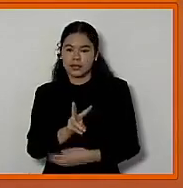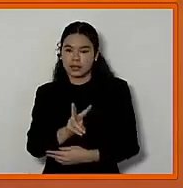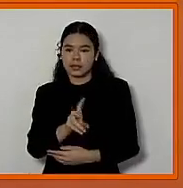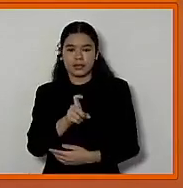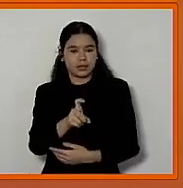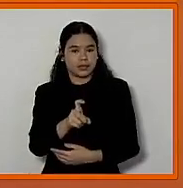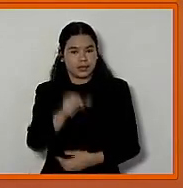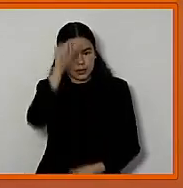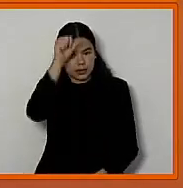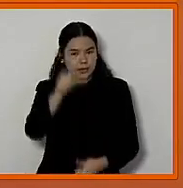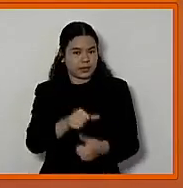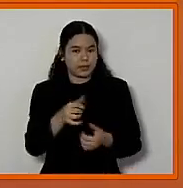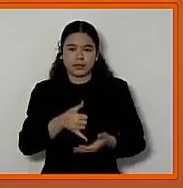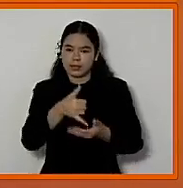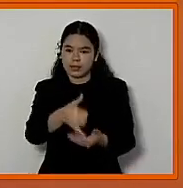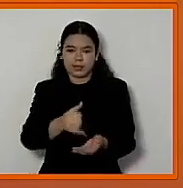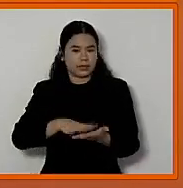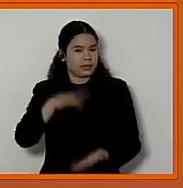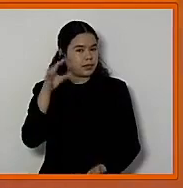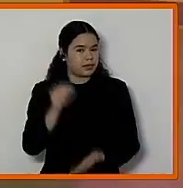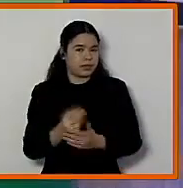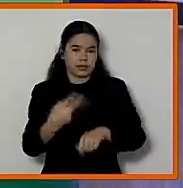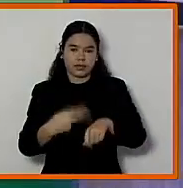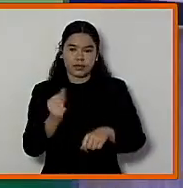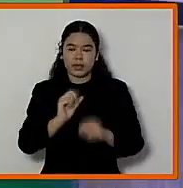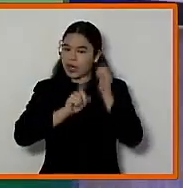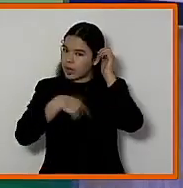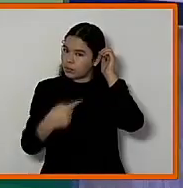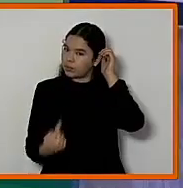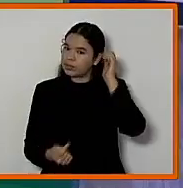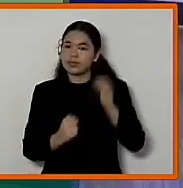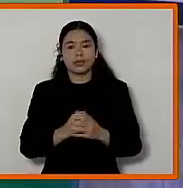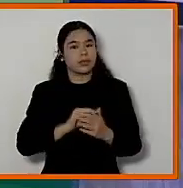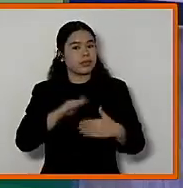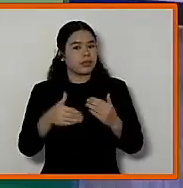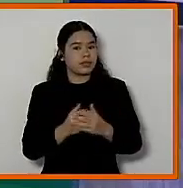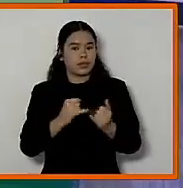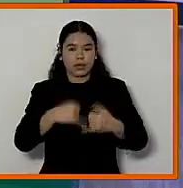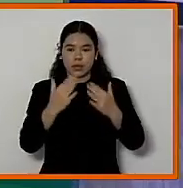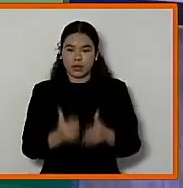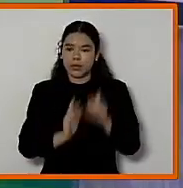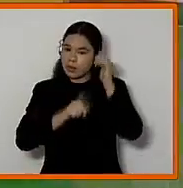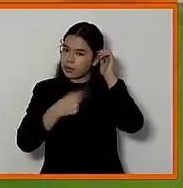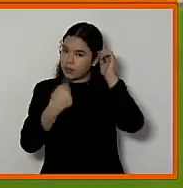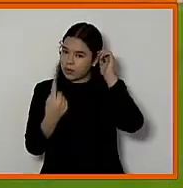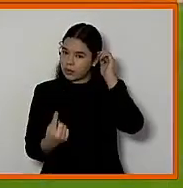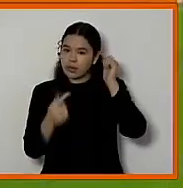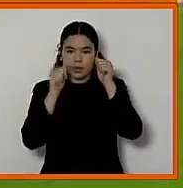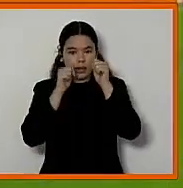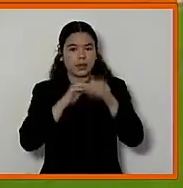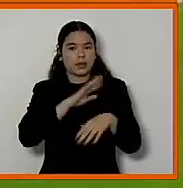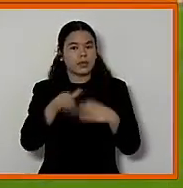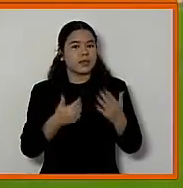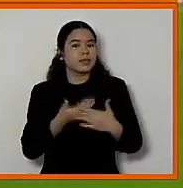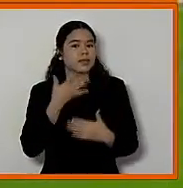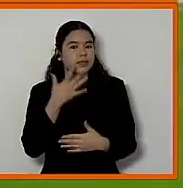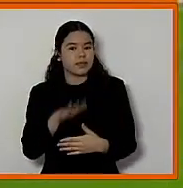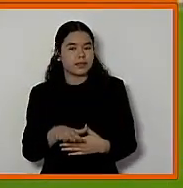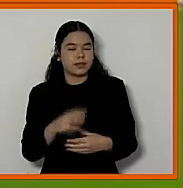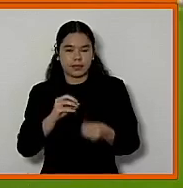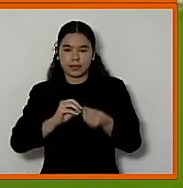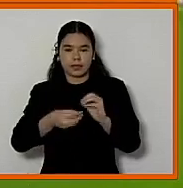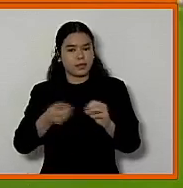2X. Recuerda, tu premio se multiplica por 2 en diaria, pero si sos jugador para más 1, atentos y mucha suerte, porque el